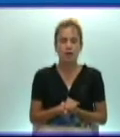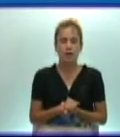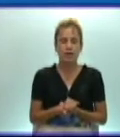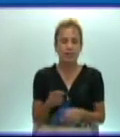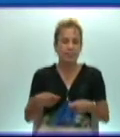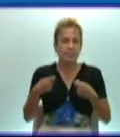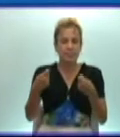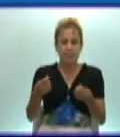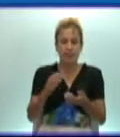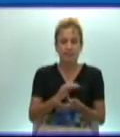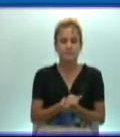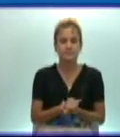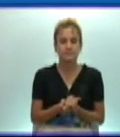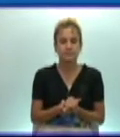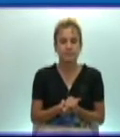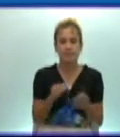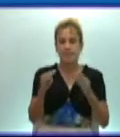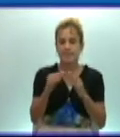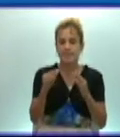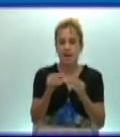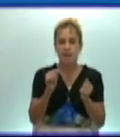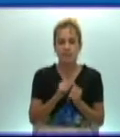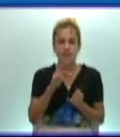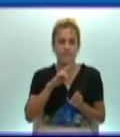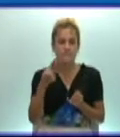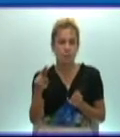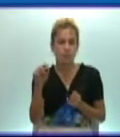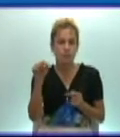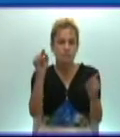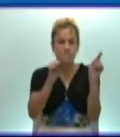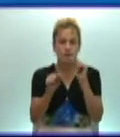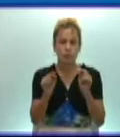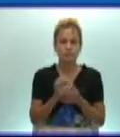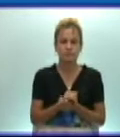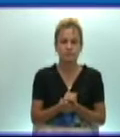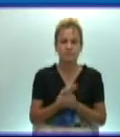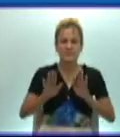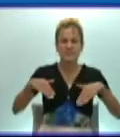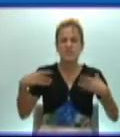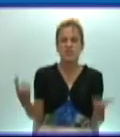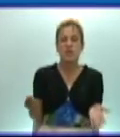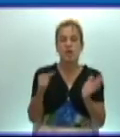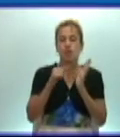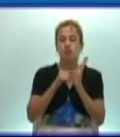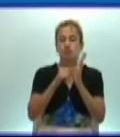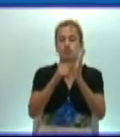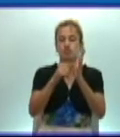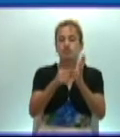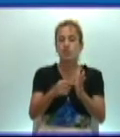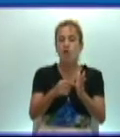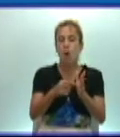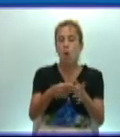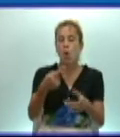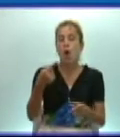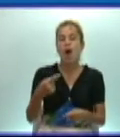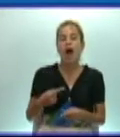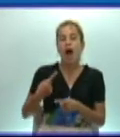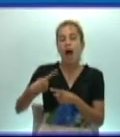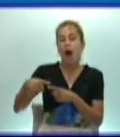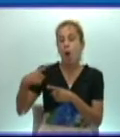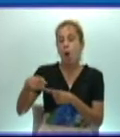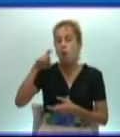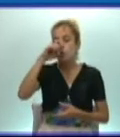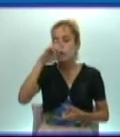el debate en casa responder la siguiente pregunta. ¿Qué consejos darías a otros